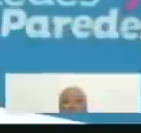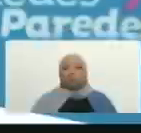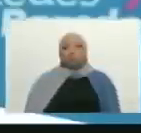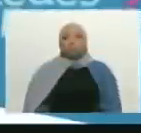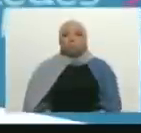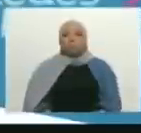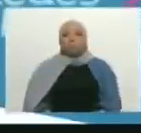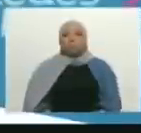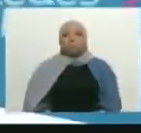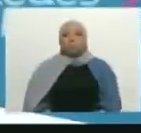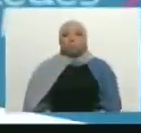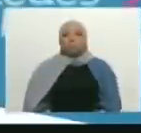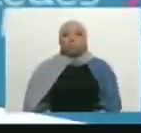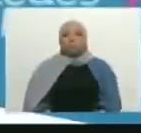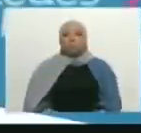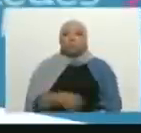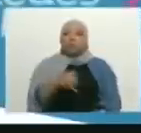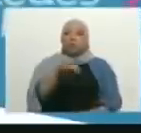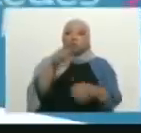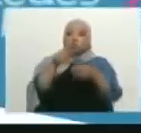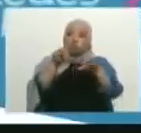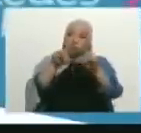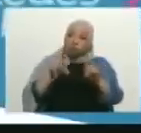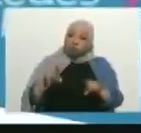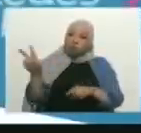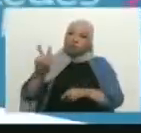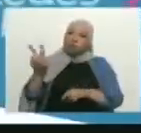estamos haciendo una certificación